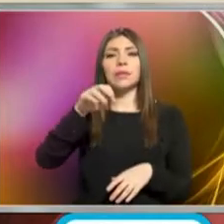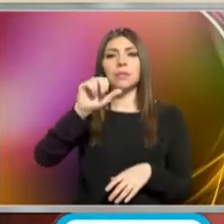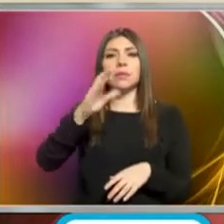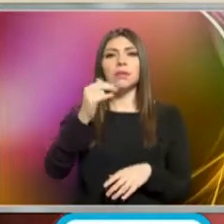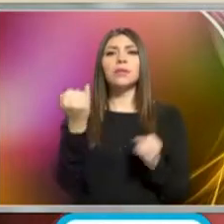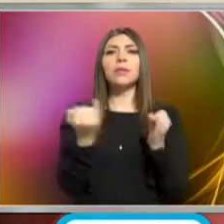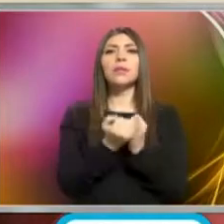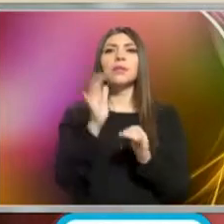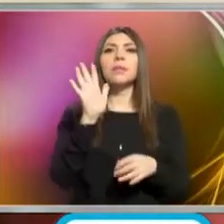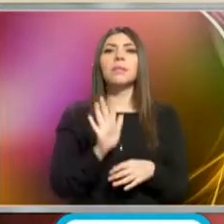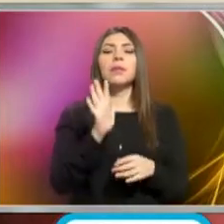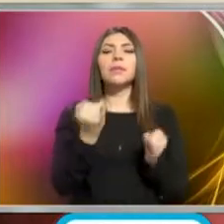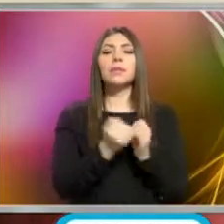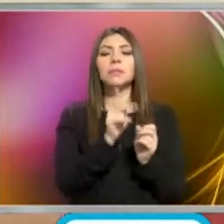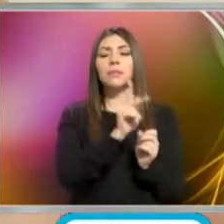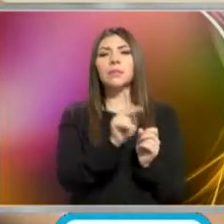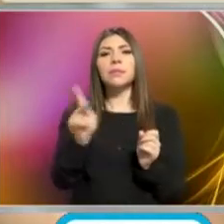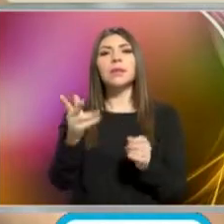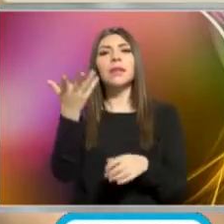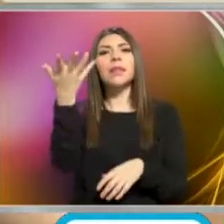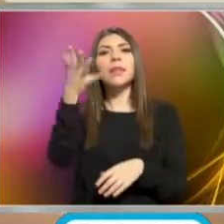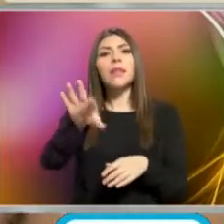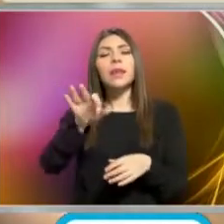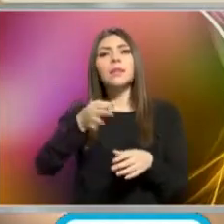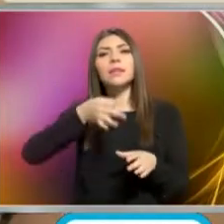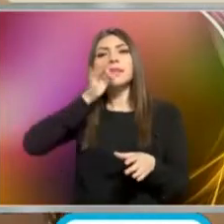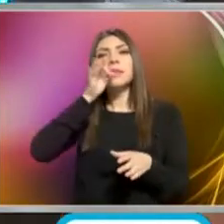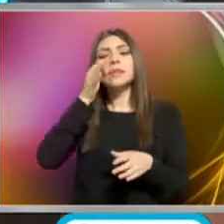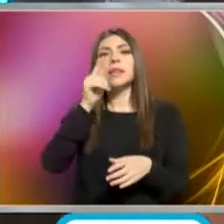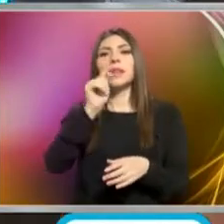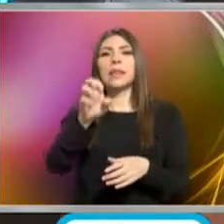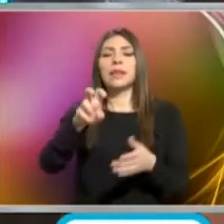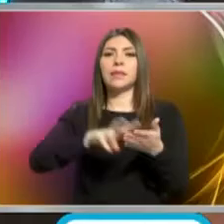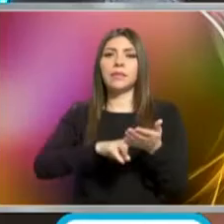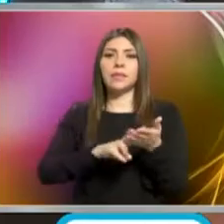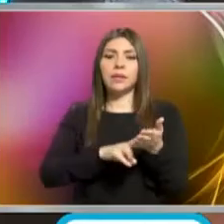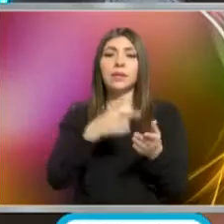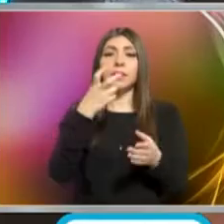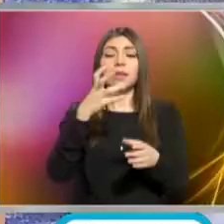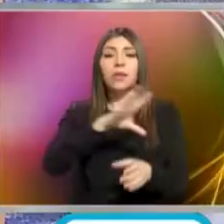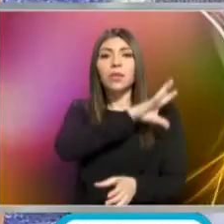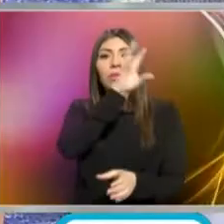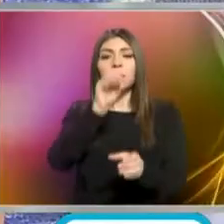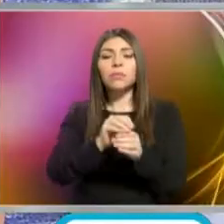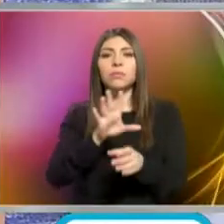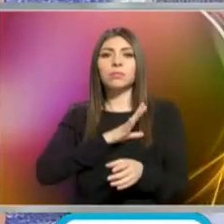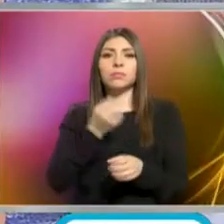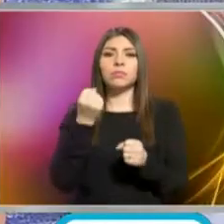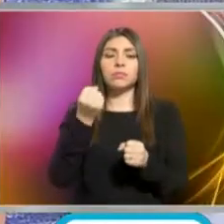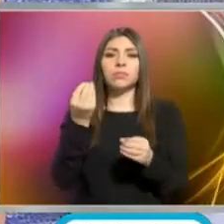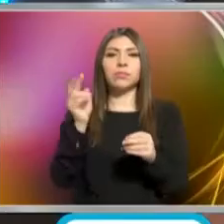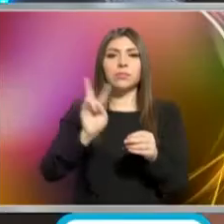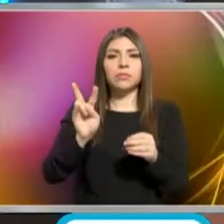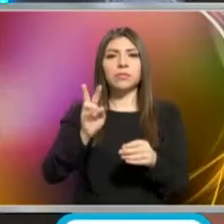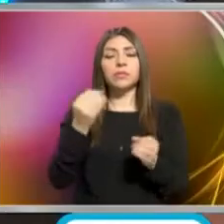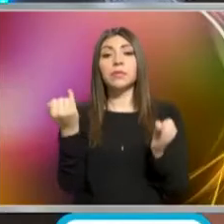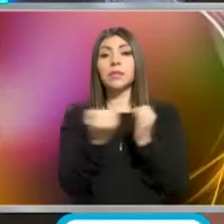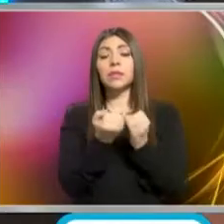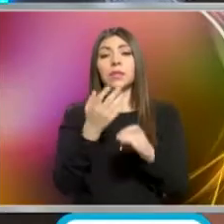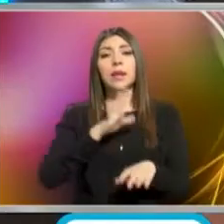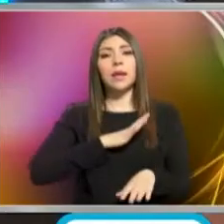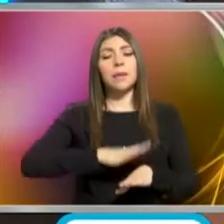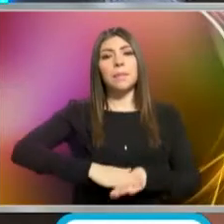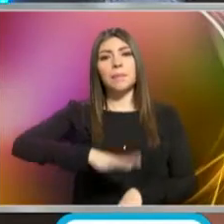10 tazas de té verde. Wow. Entonces tiene un poder antioxidante muy importante, tiene la misma cantidad mucho